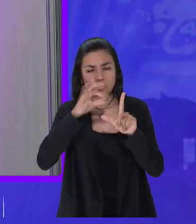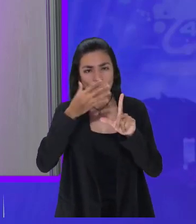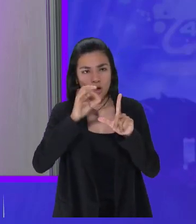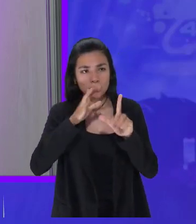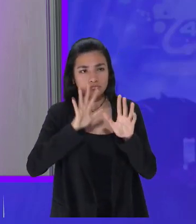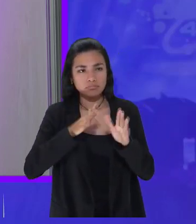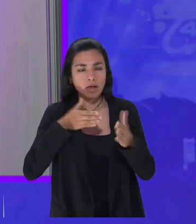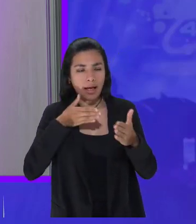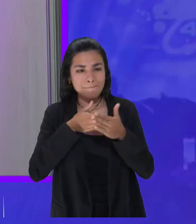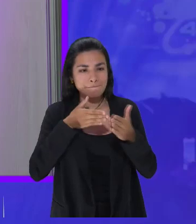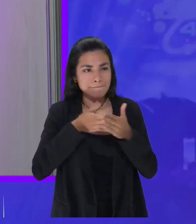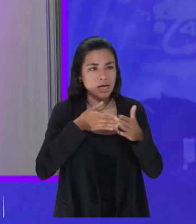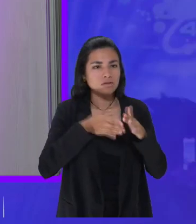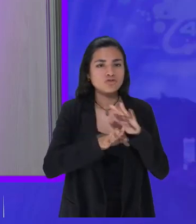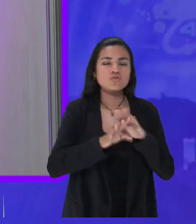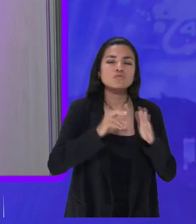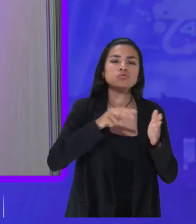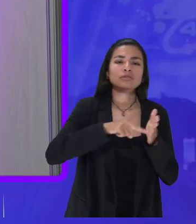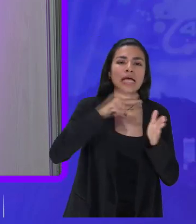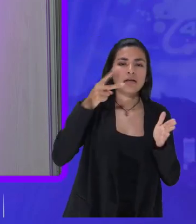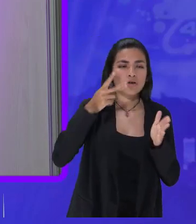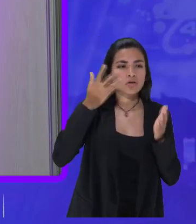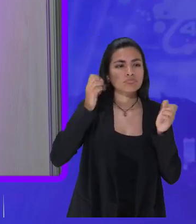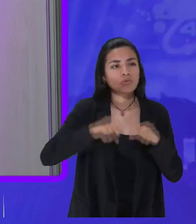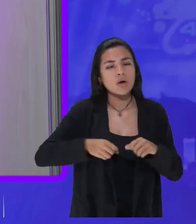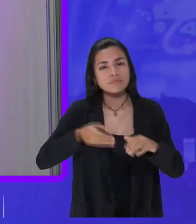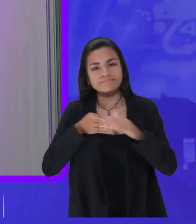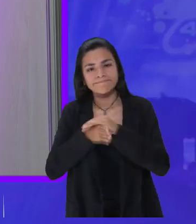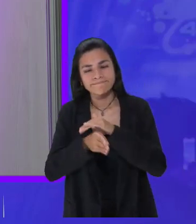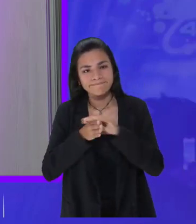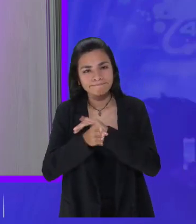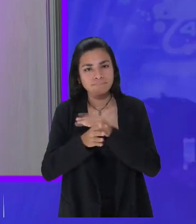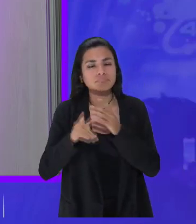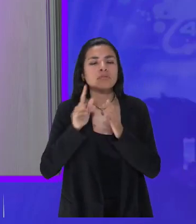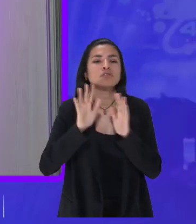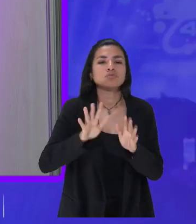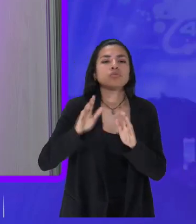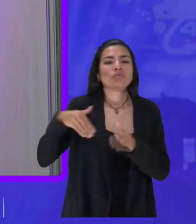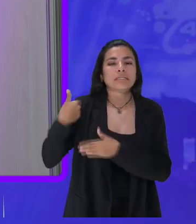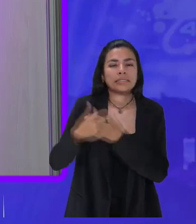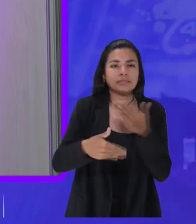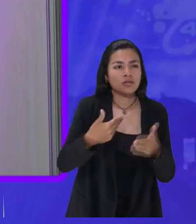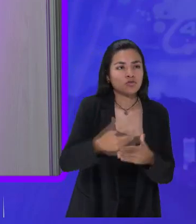técnicas, esas barreras de tecnología para poder acceder a este tipo de desarrollos.